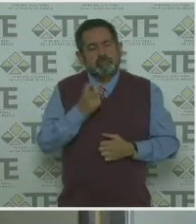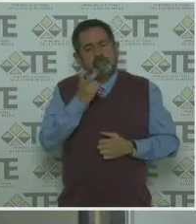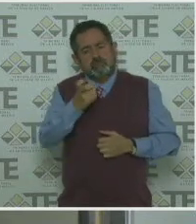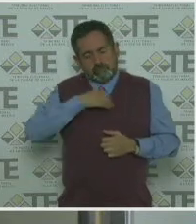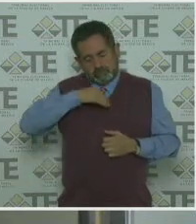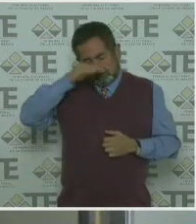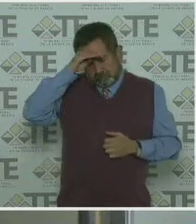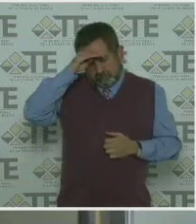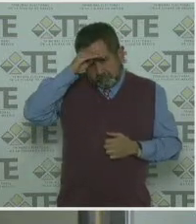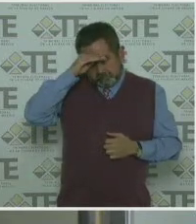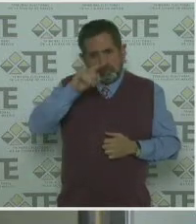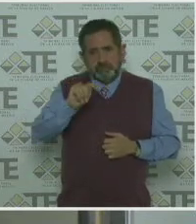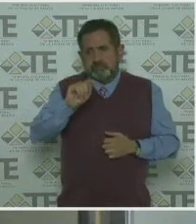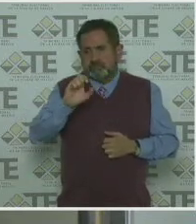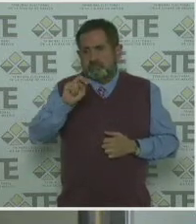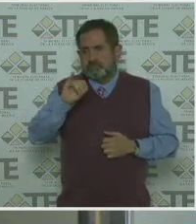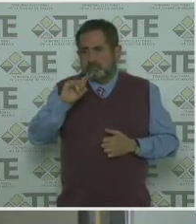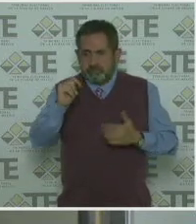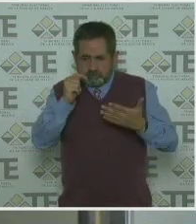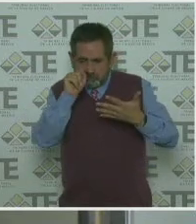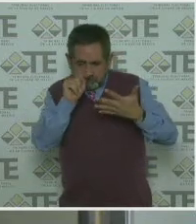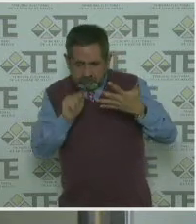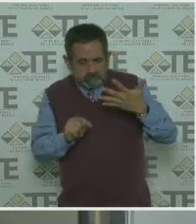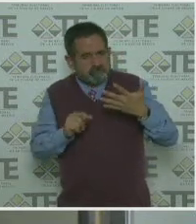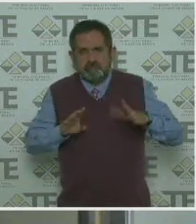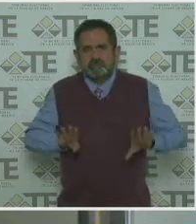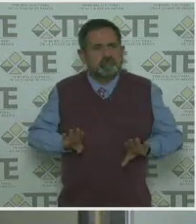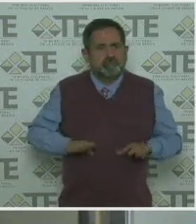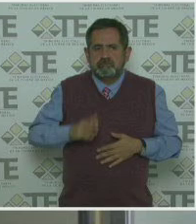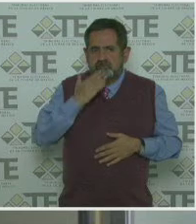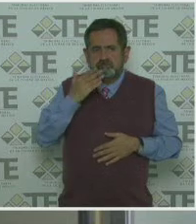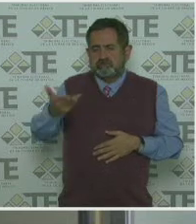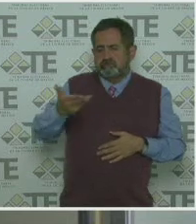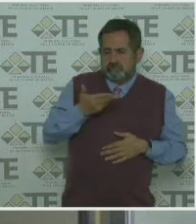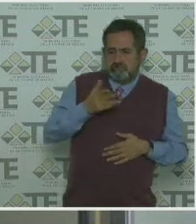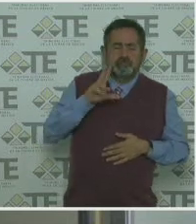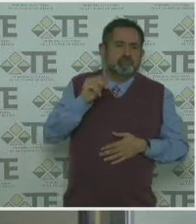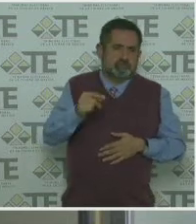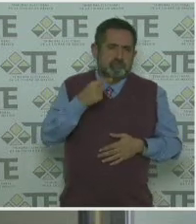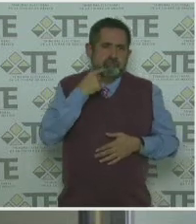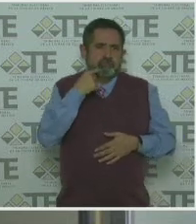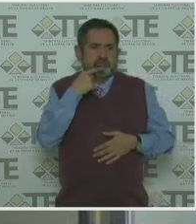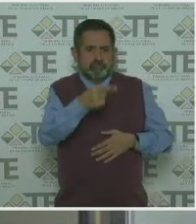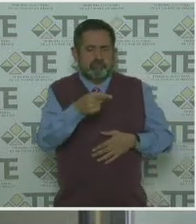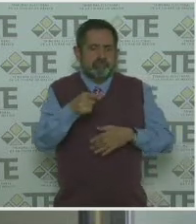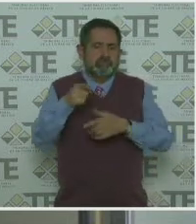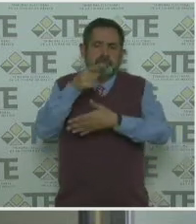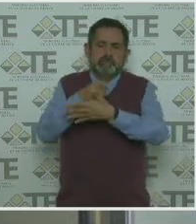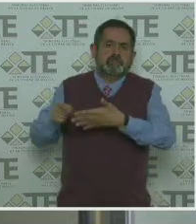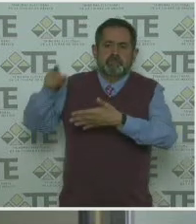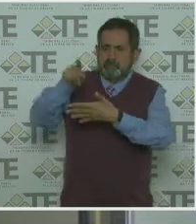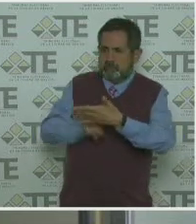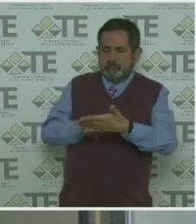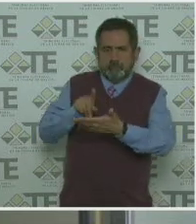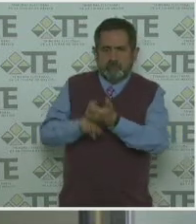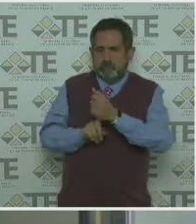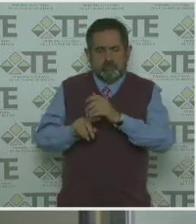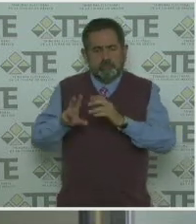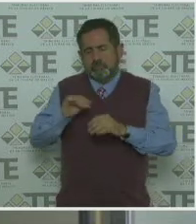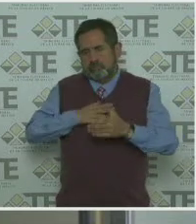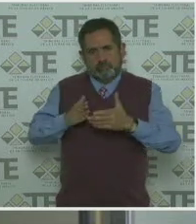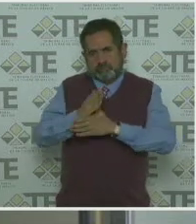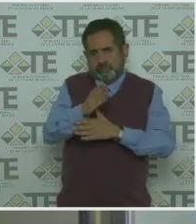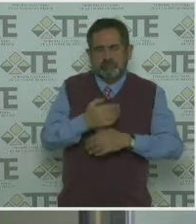concluya que el aspecto técnico no resulta factible y, en consecuencia, se proponga confirmar la inviabilidad del proyecto registrado por la parte